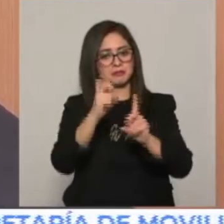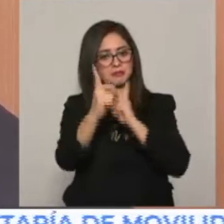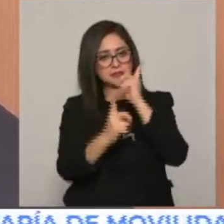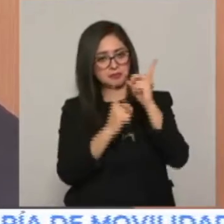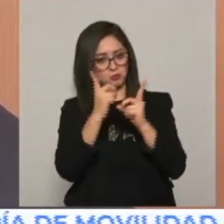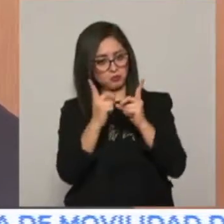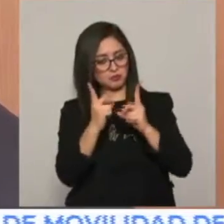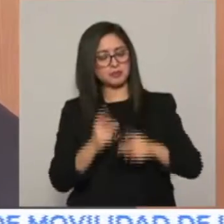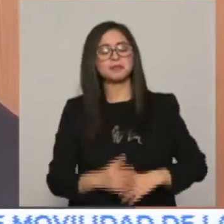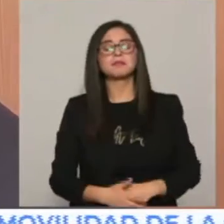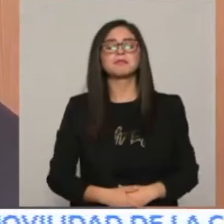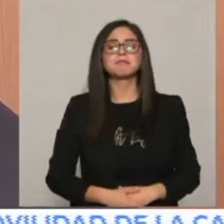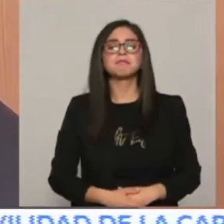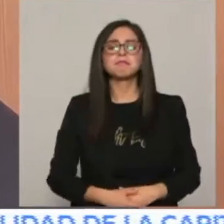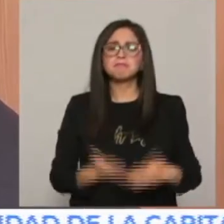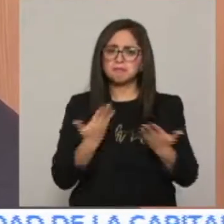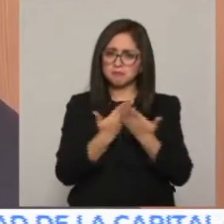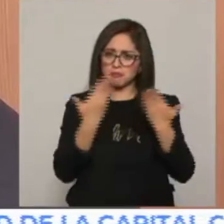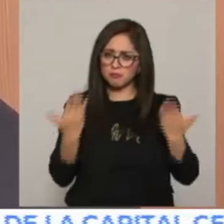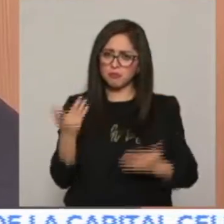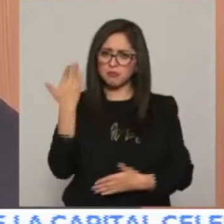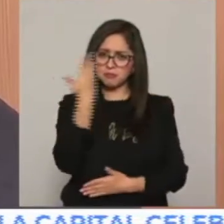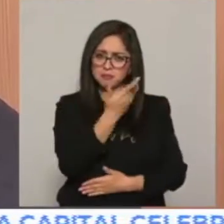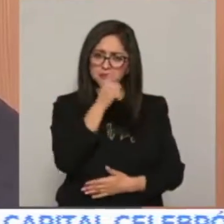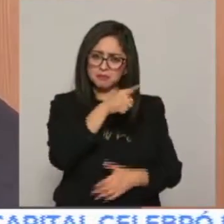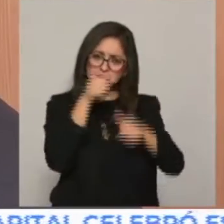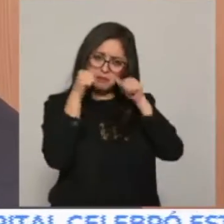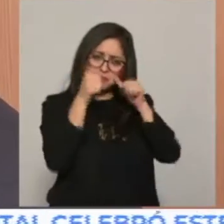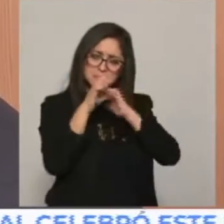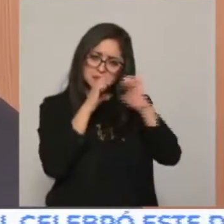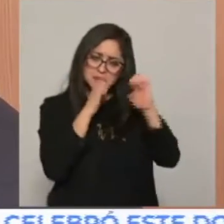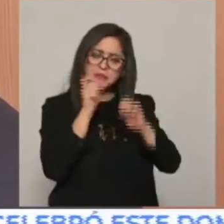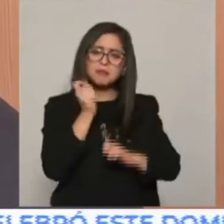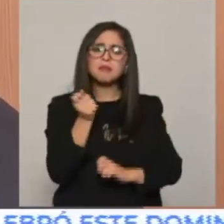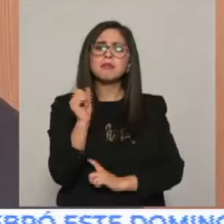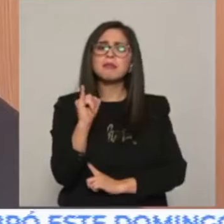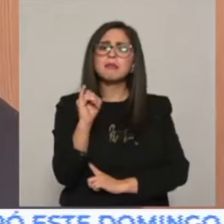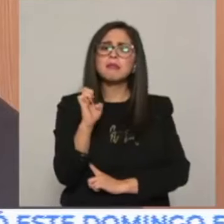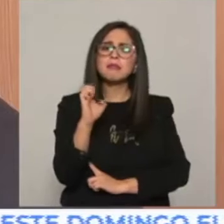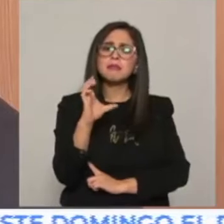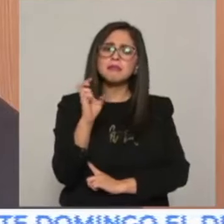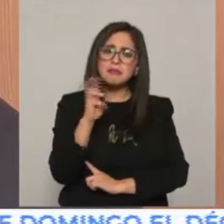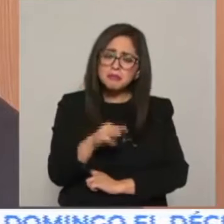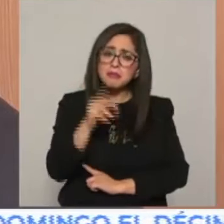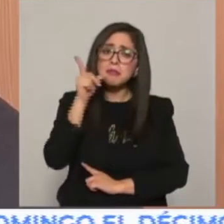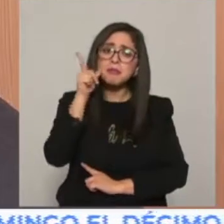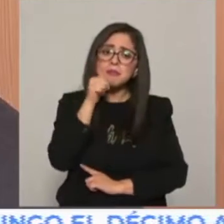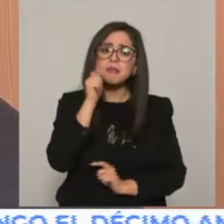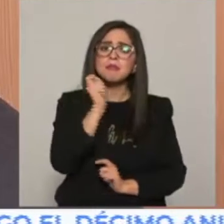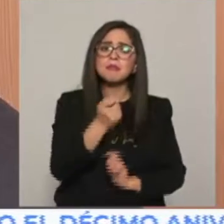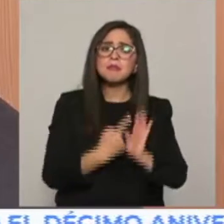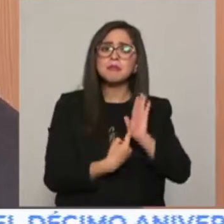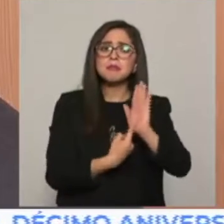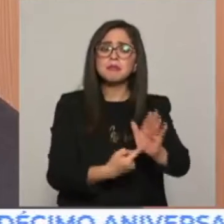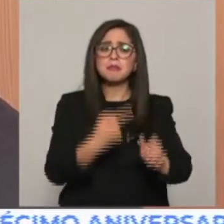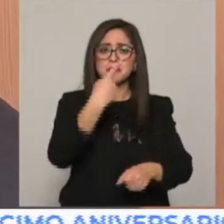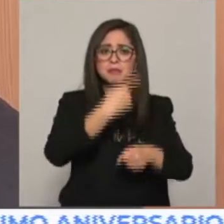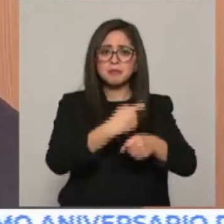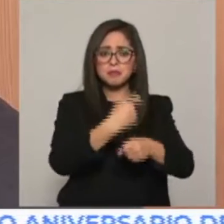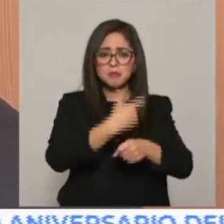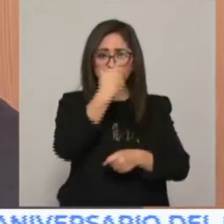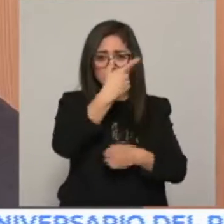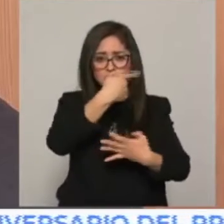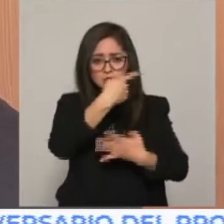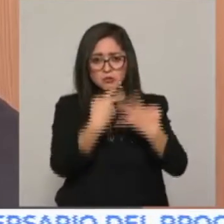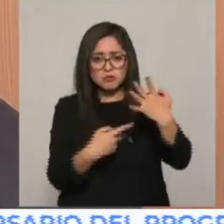Presta atención a esta entrevista. Fíjense que el Instituto Electoral de la Ciudad de México presentará mañana los primeros 7 números de la serie de libros sobre